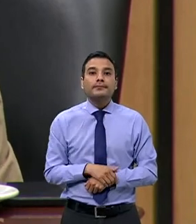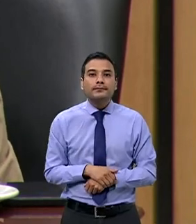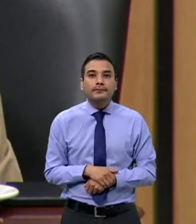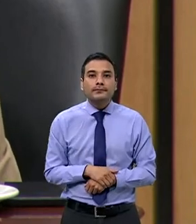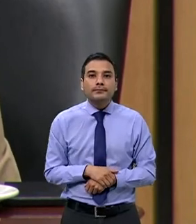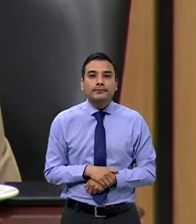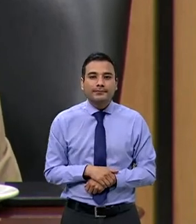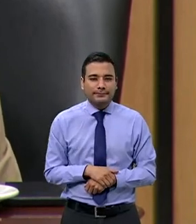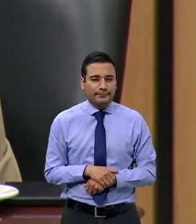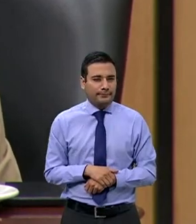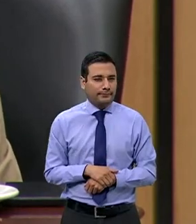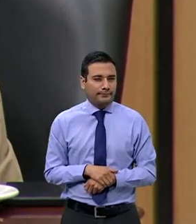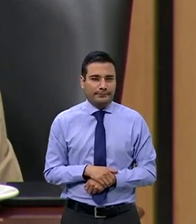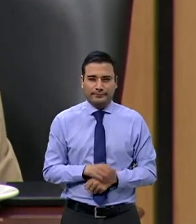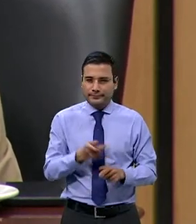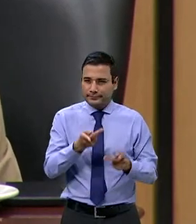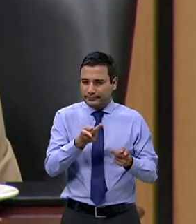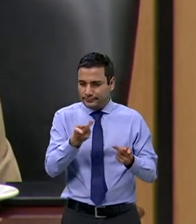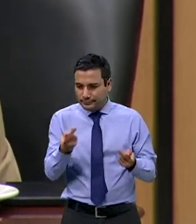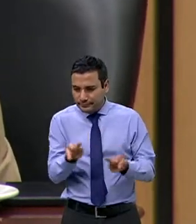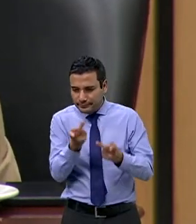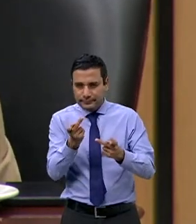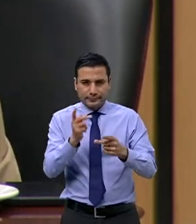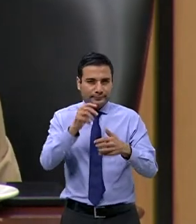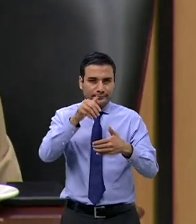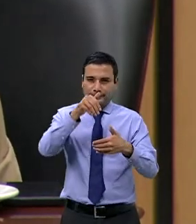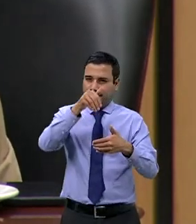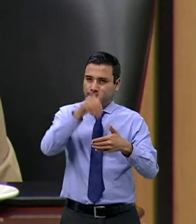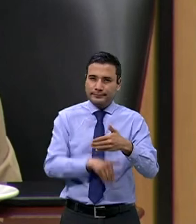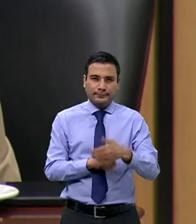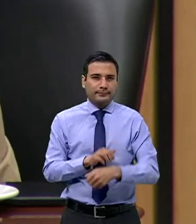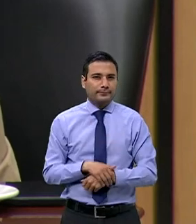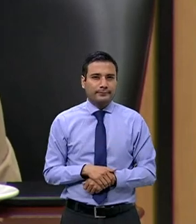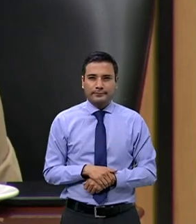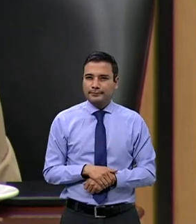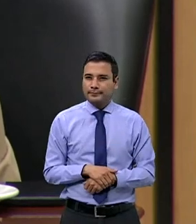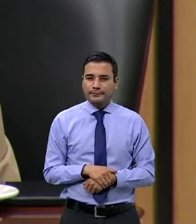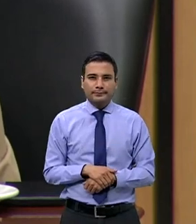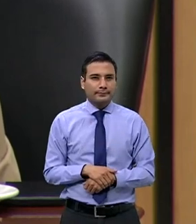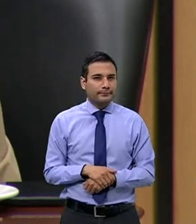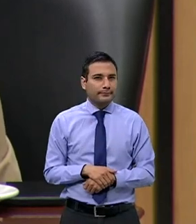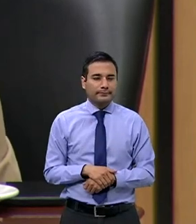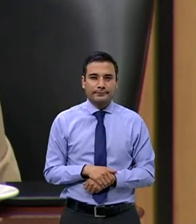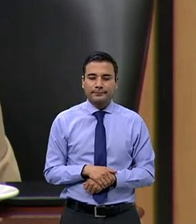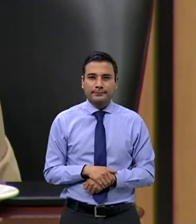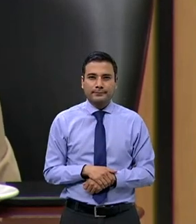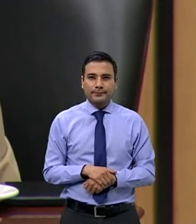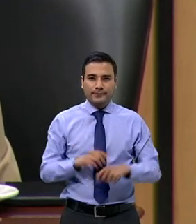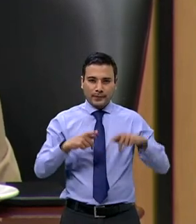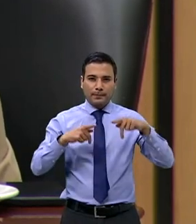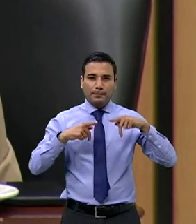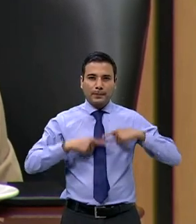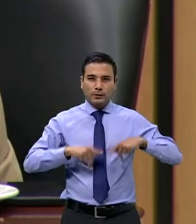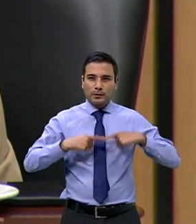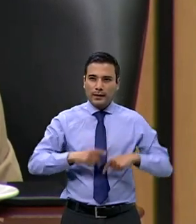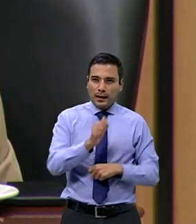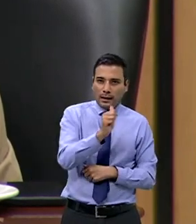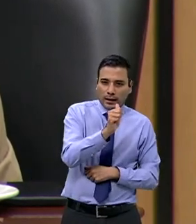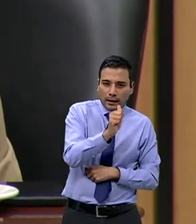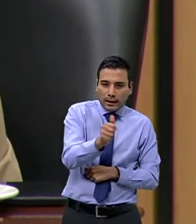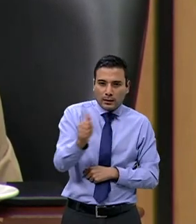de esta consulta popular cuánto costó cada uno de sus